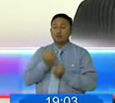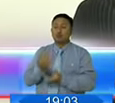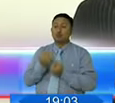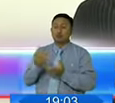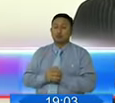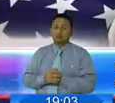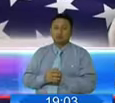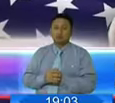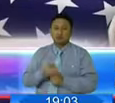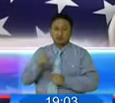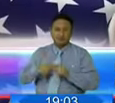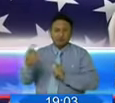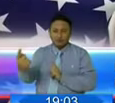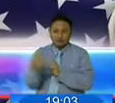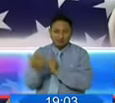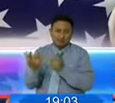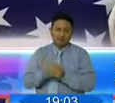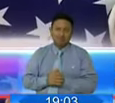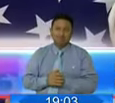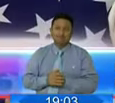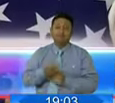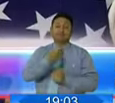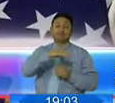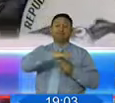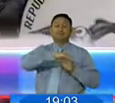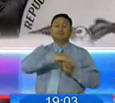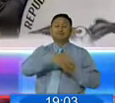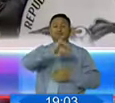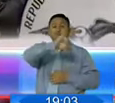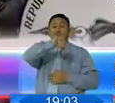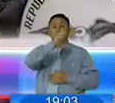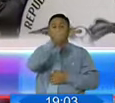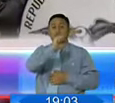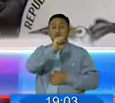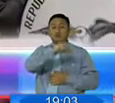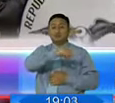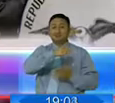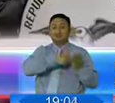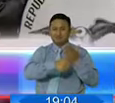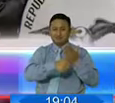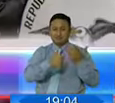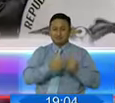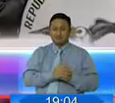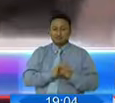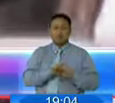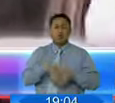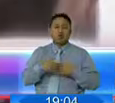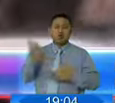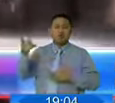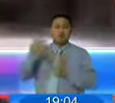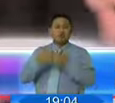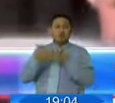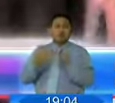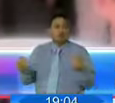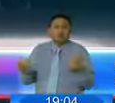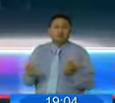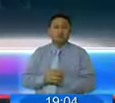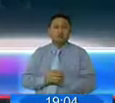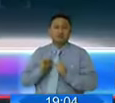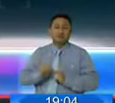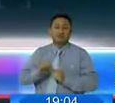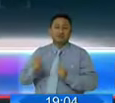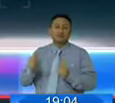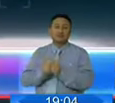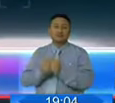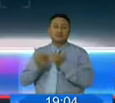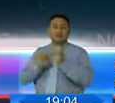y no confrontada. El canciller José Valencia aseguró recientemente en un medio internacional que se busca una solución al caso Assange en conjunto con el Reino